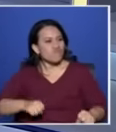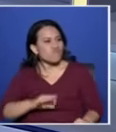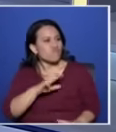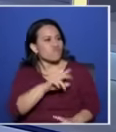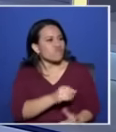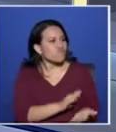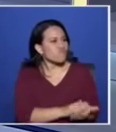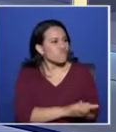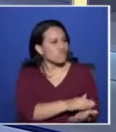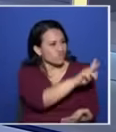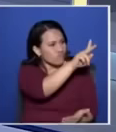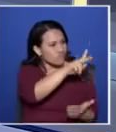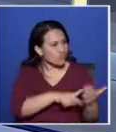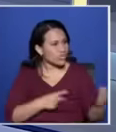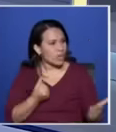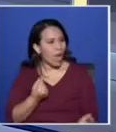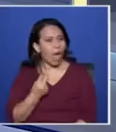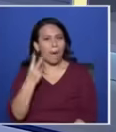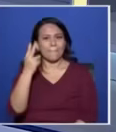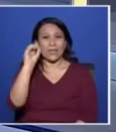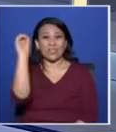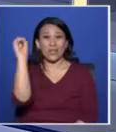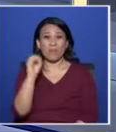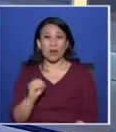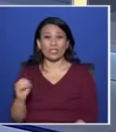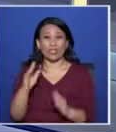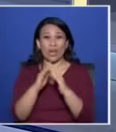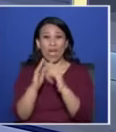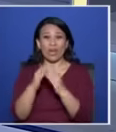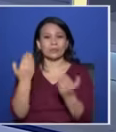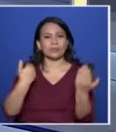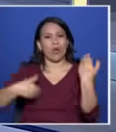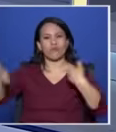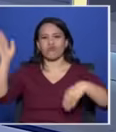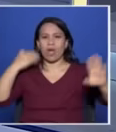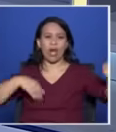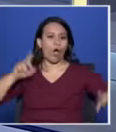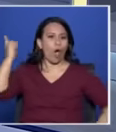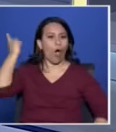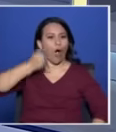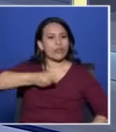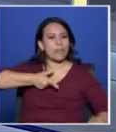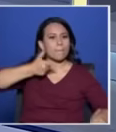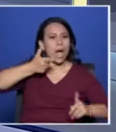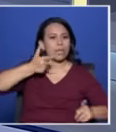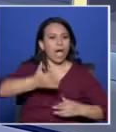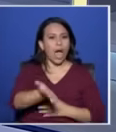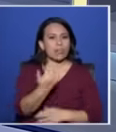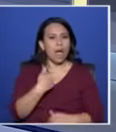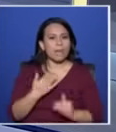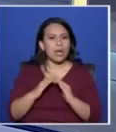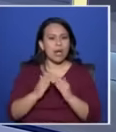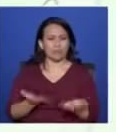policía, el 20% de las casas fueron abandonadas o sus dueños sacados bajo amenazas y extorsiones.